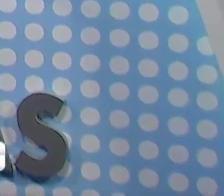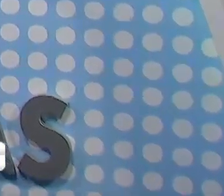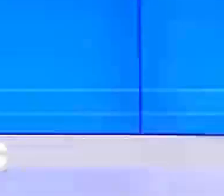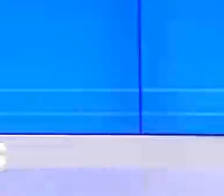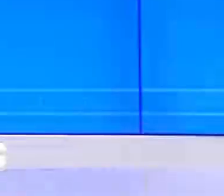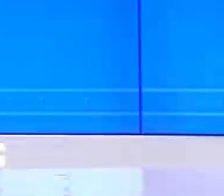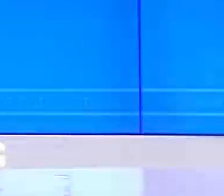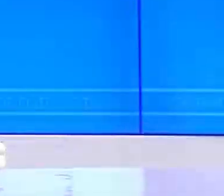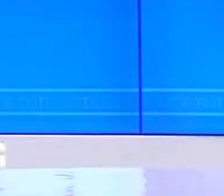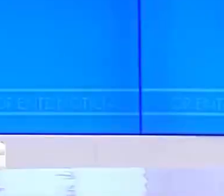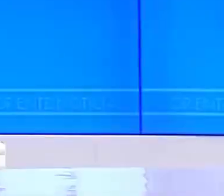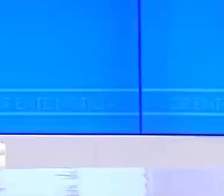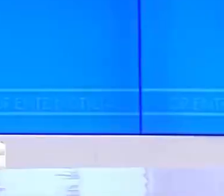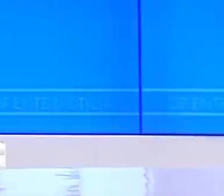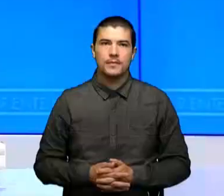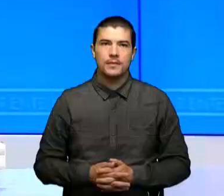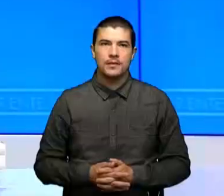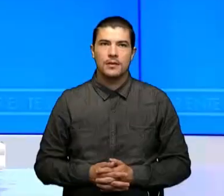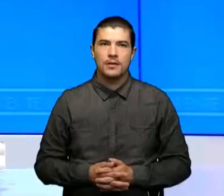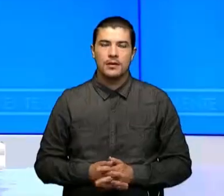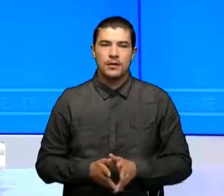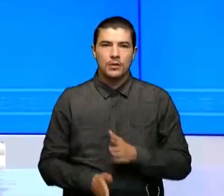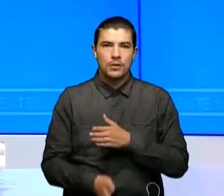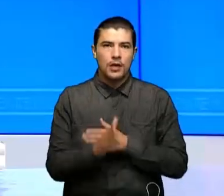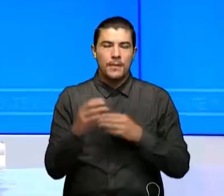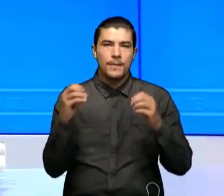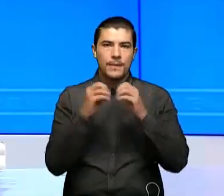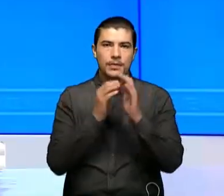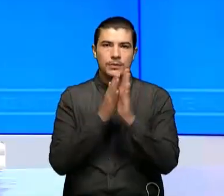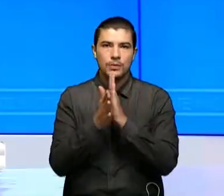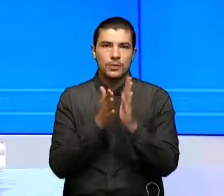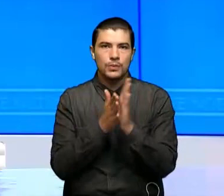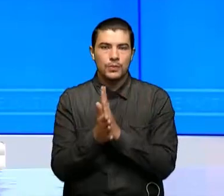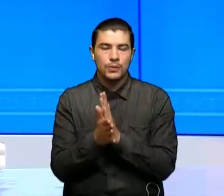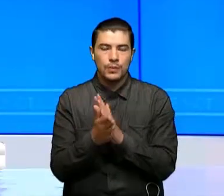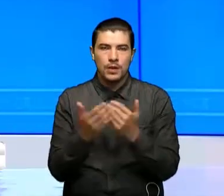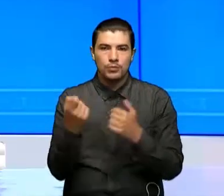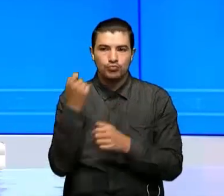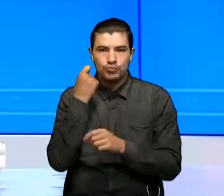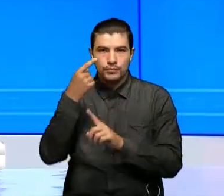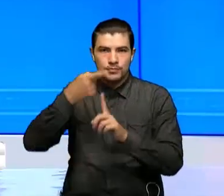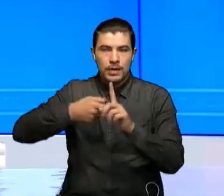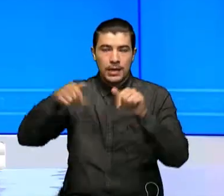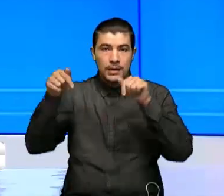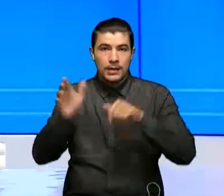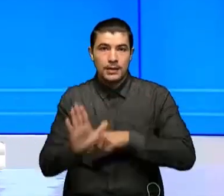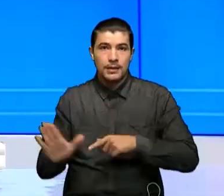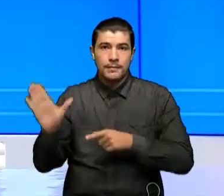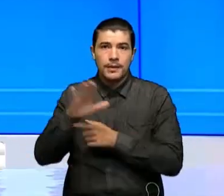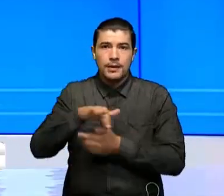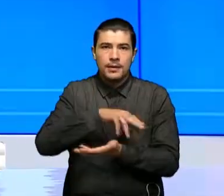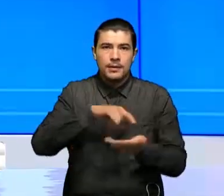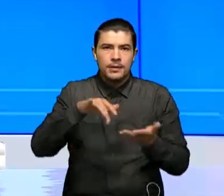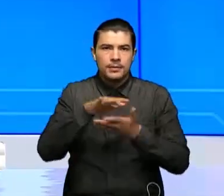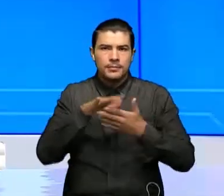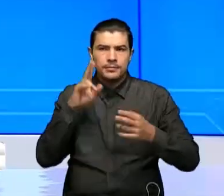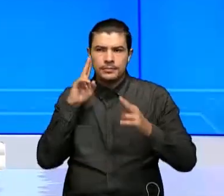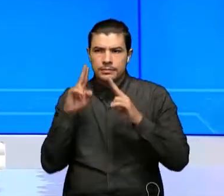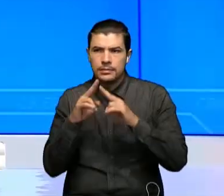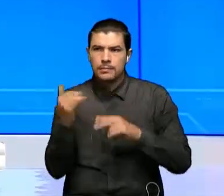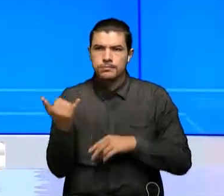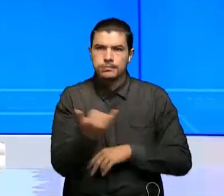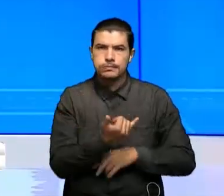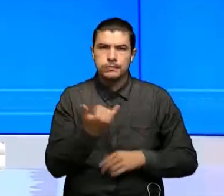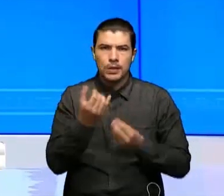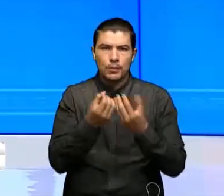Continuamos con más noticias en Oriente Noticias. Mucha atención, en los últimos meses en el departamento de Santander se ha venido